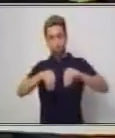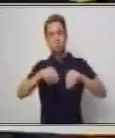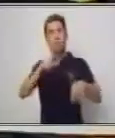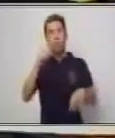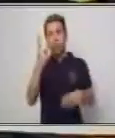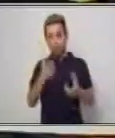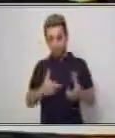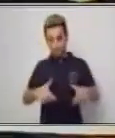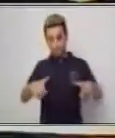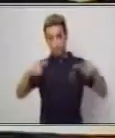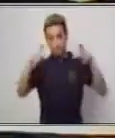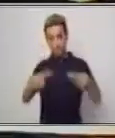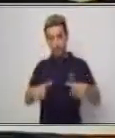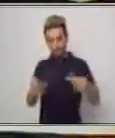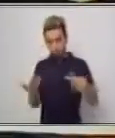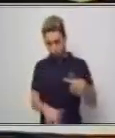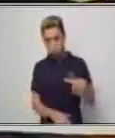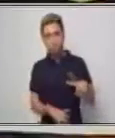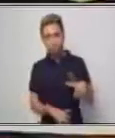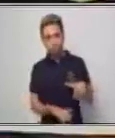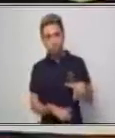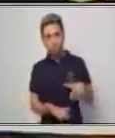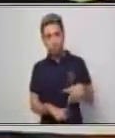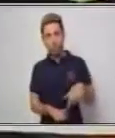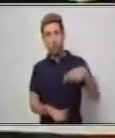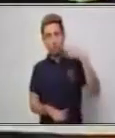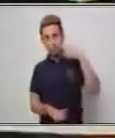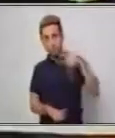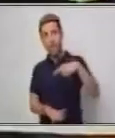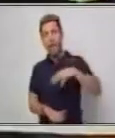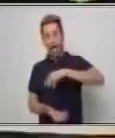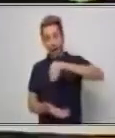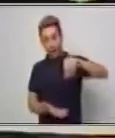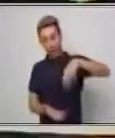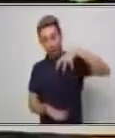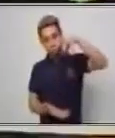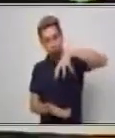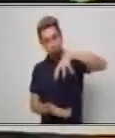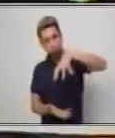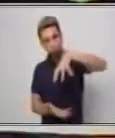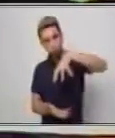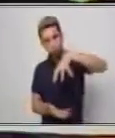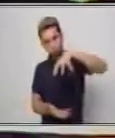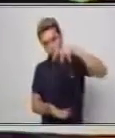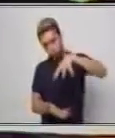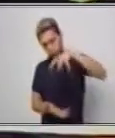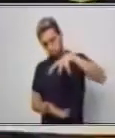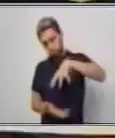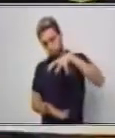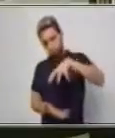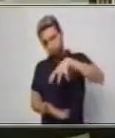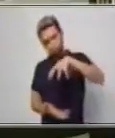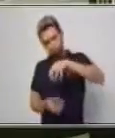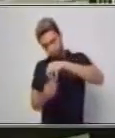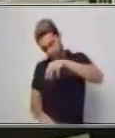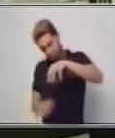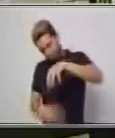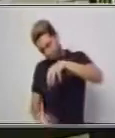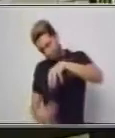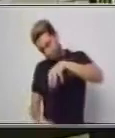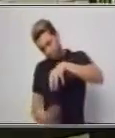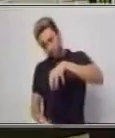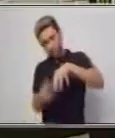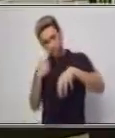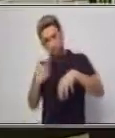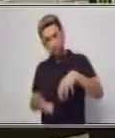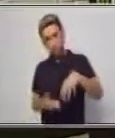vamos a colocar acá la arena en este recipiente. ¿Qué vamos a hacer? Vamos a dejar caer todo y automáticamente usted